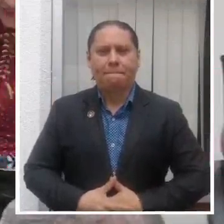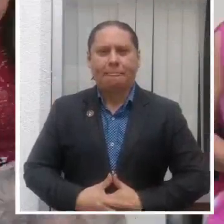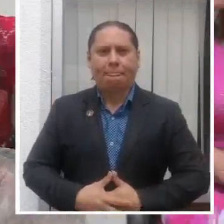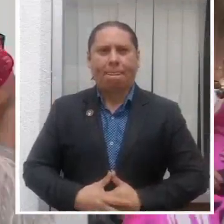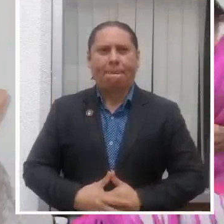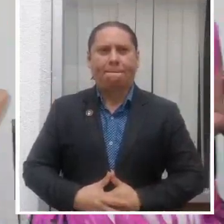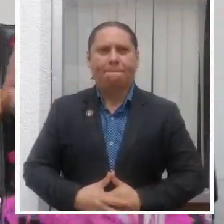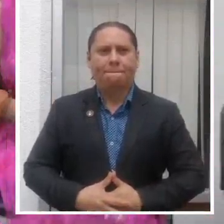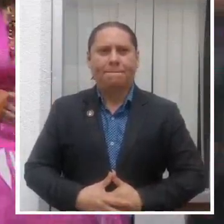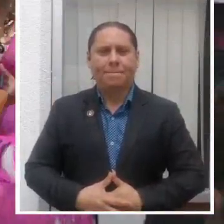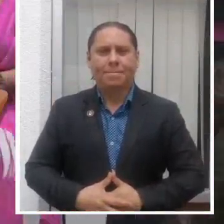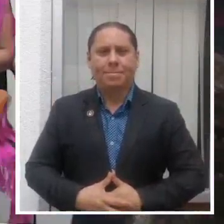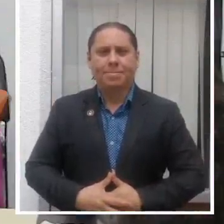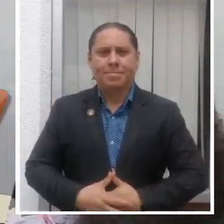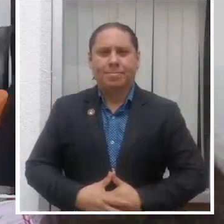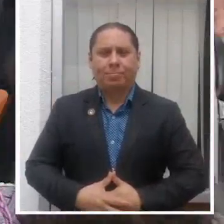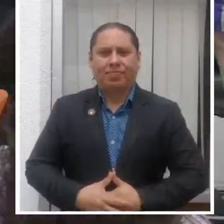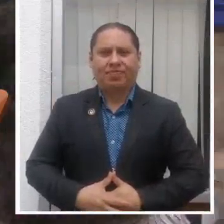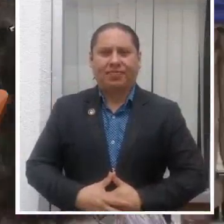Al ratito llega la música.